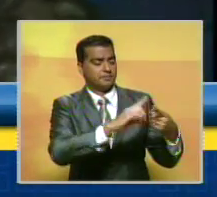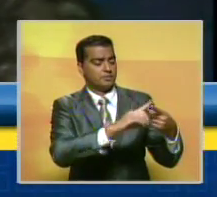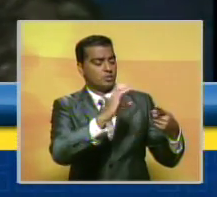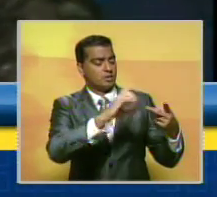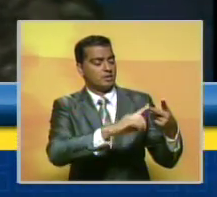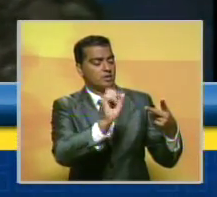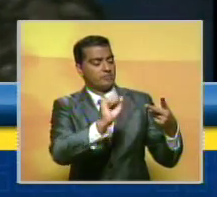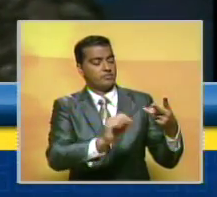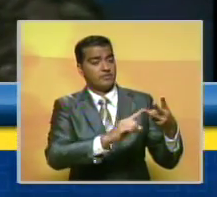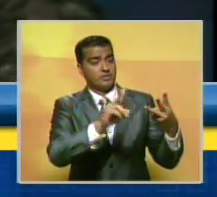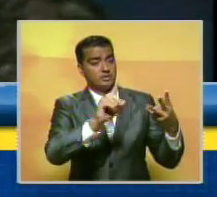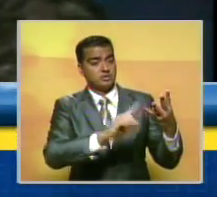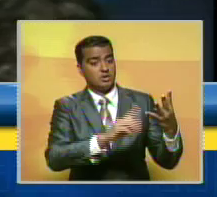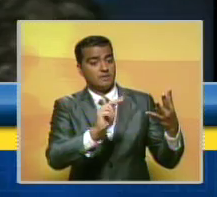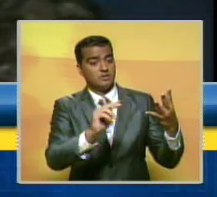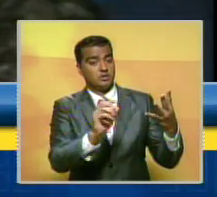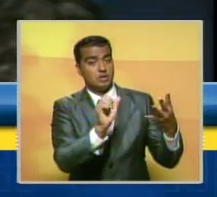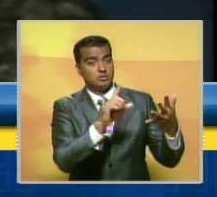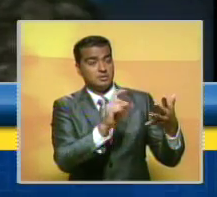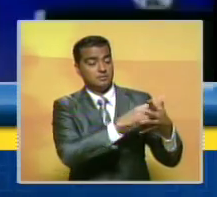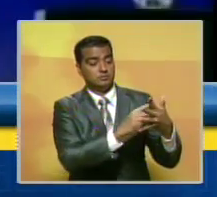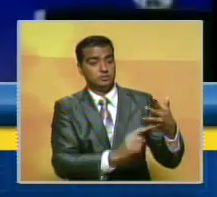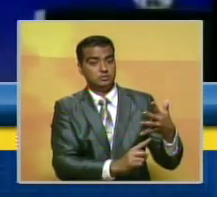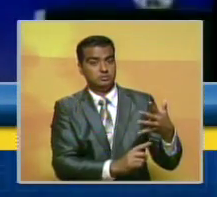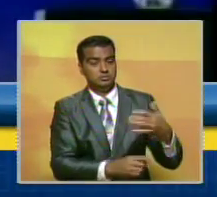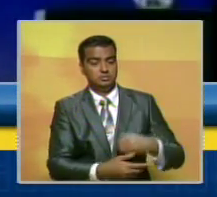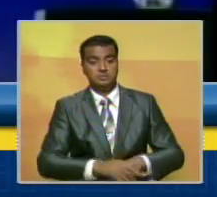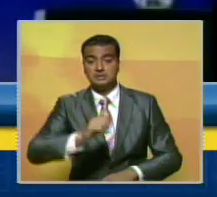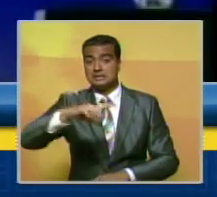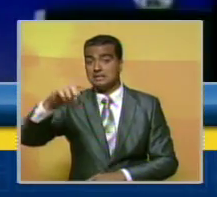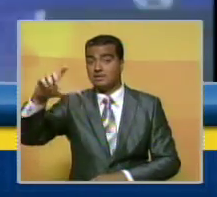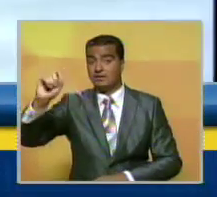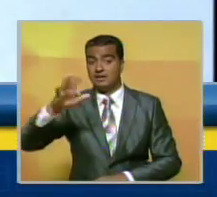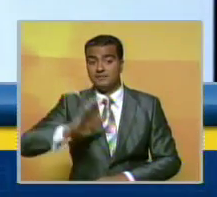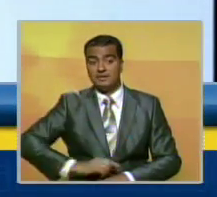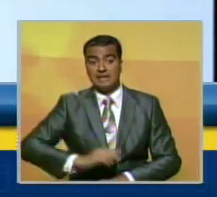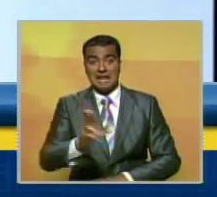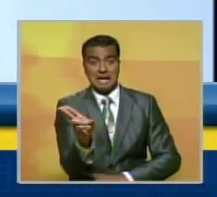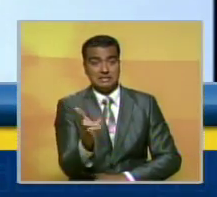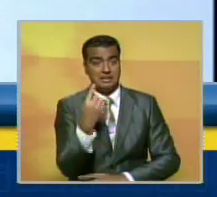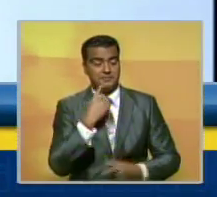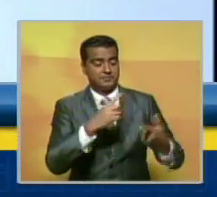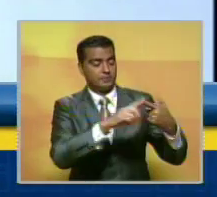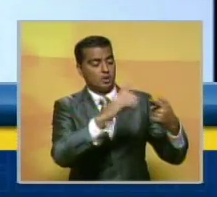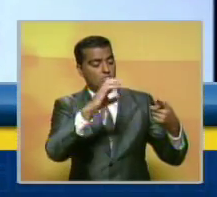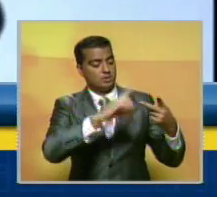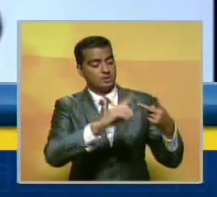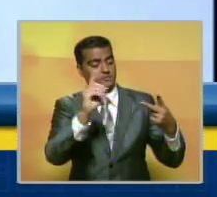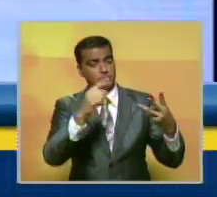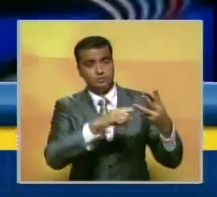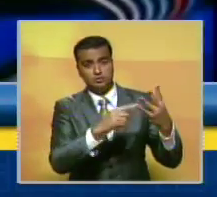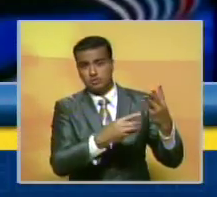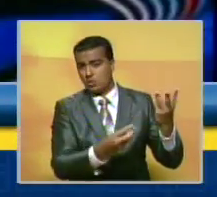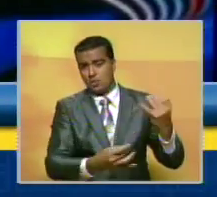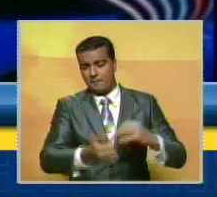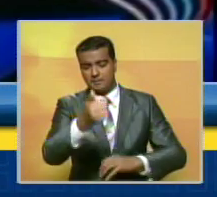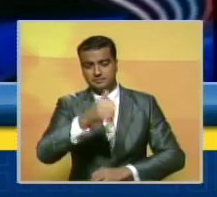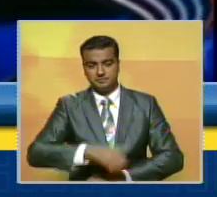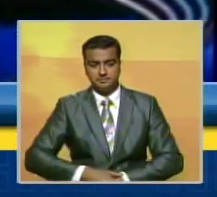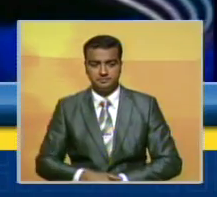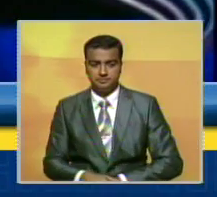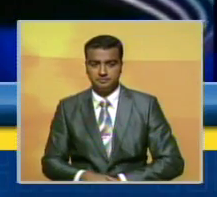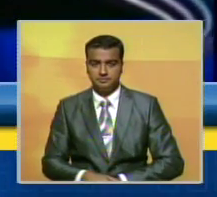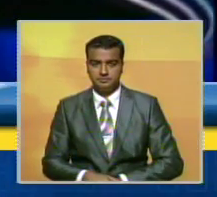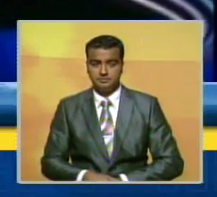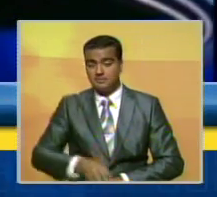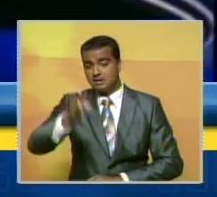Ucrania, Eslovaquia, Bielorrusia, Macedonia y Luxemburgo. Por su parte, Italia estará en la llave H con Croacia, Noruega, Bulgaria, Azerbaiyán y Malta.